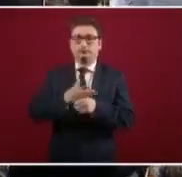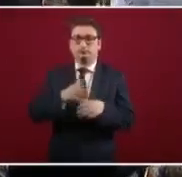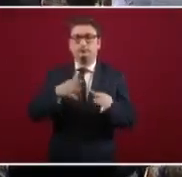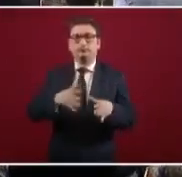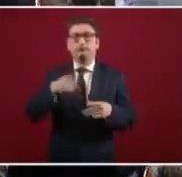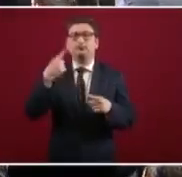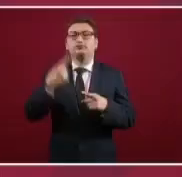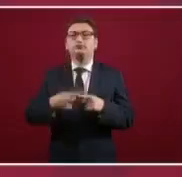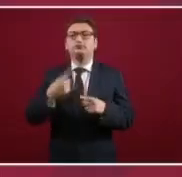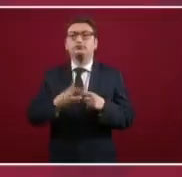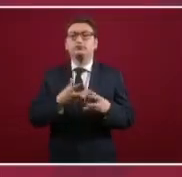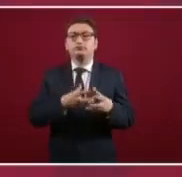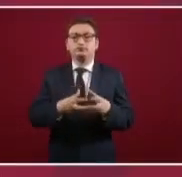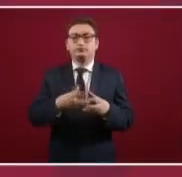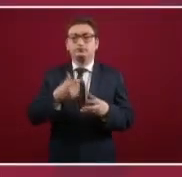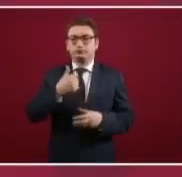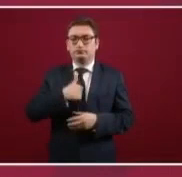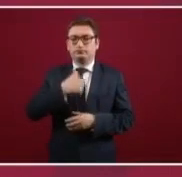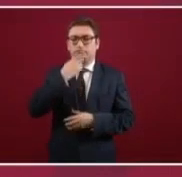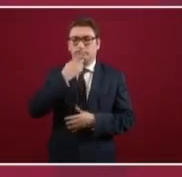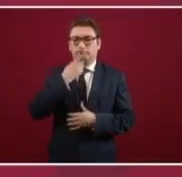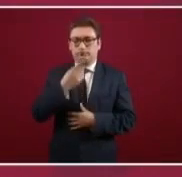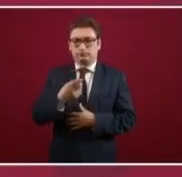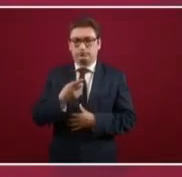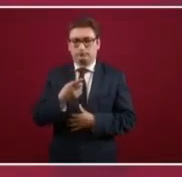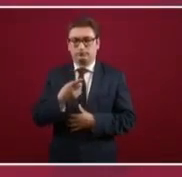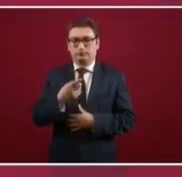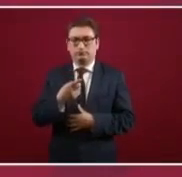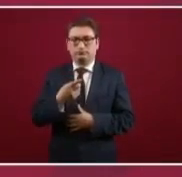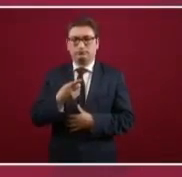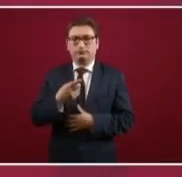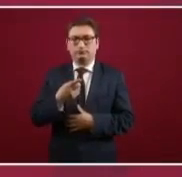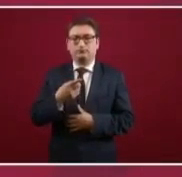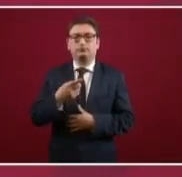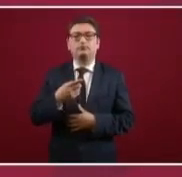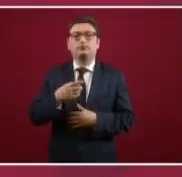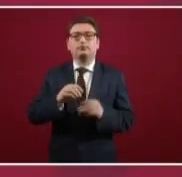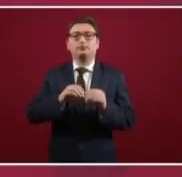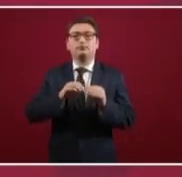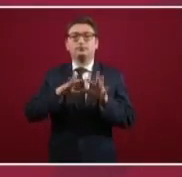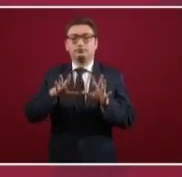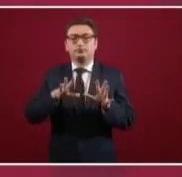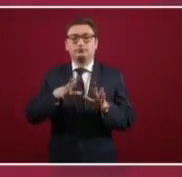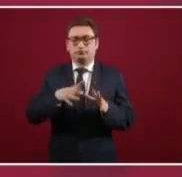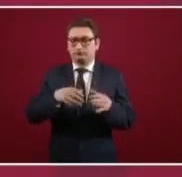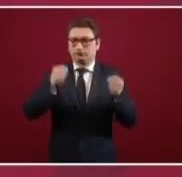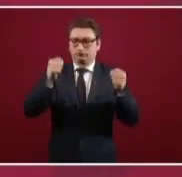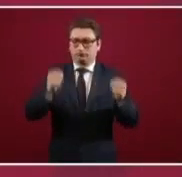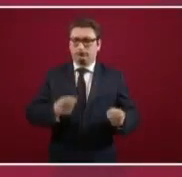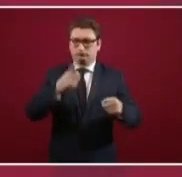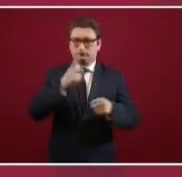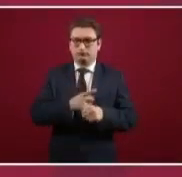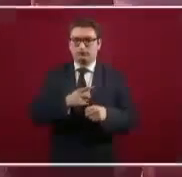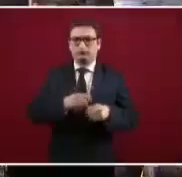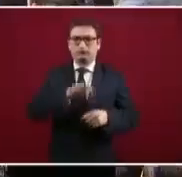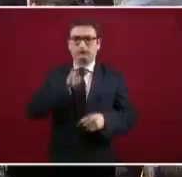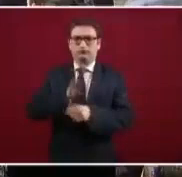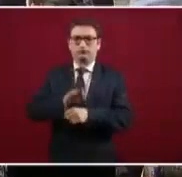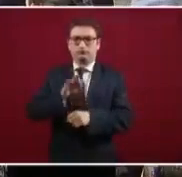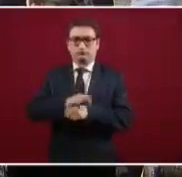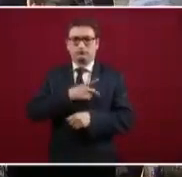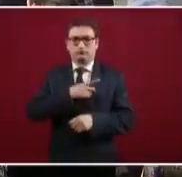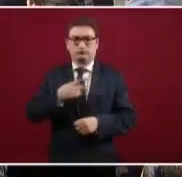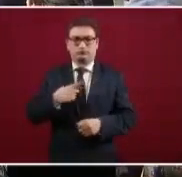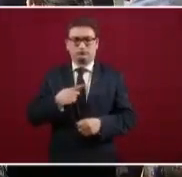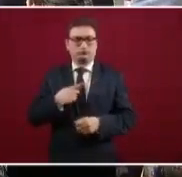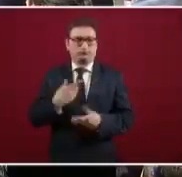ahí yo digo que por cuestiones de seguridad debe de protegerse y